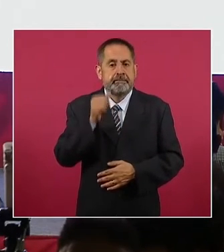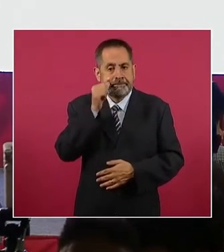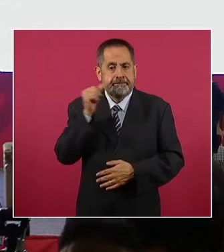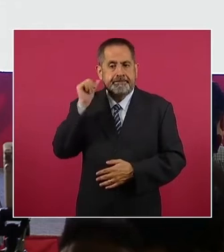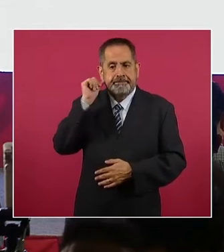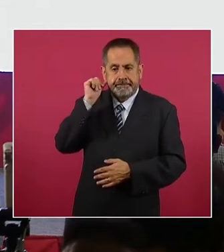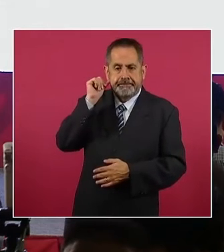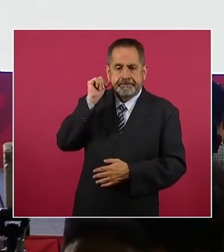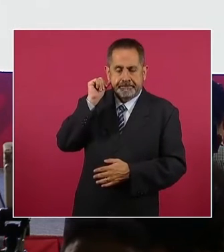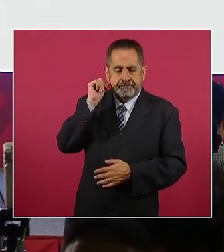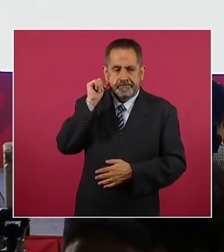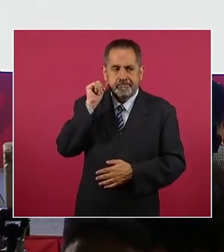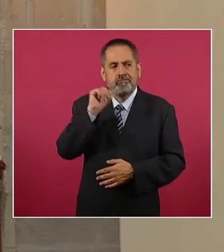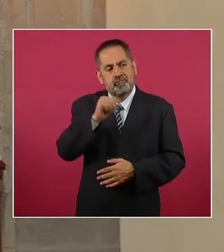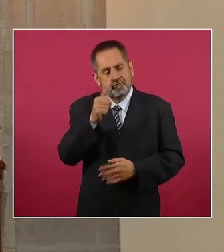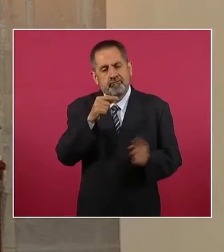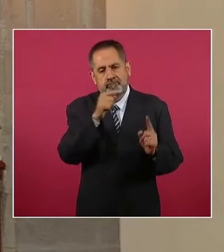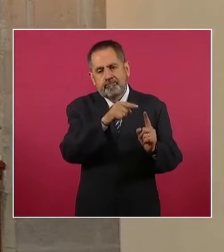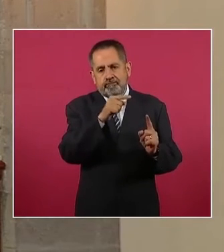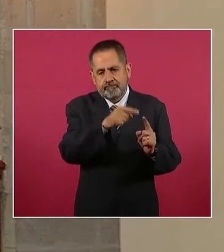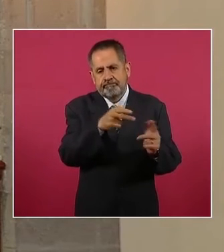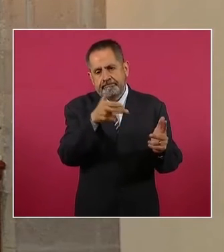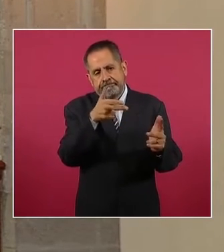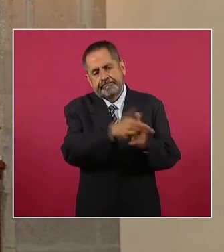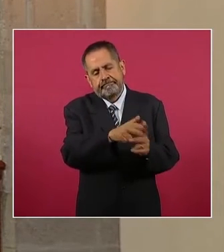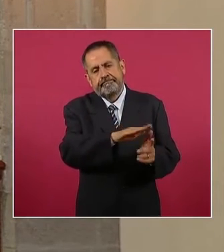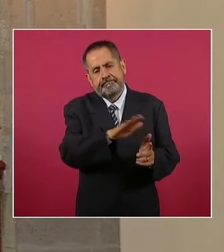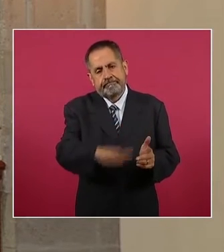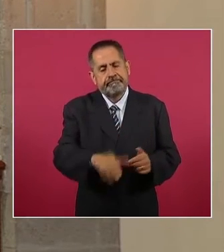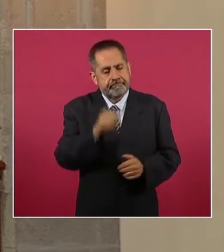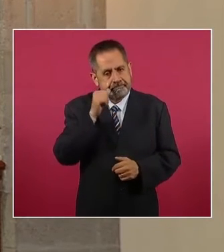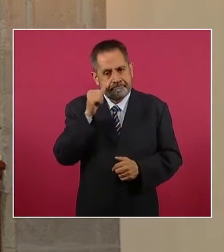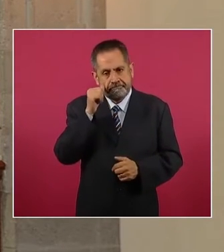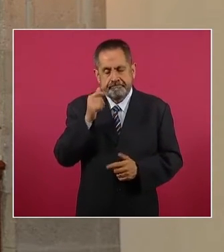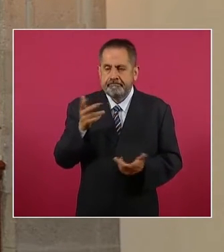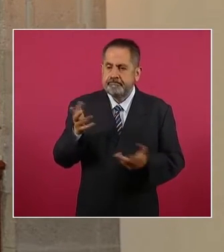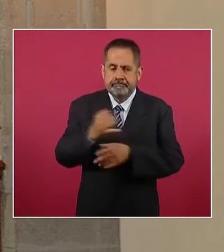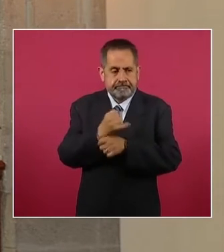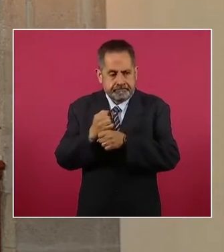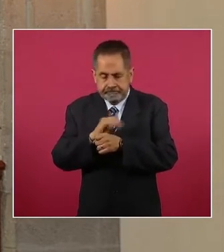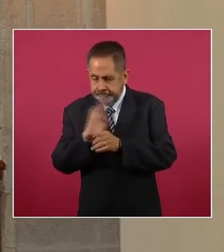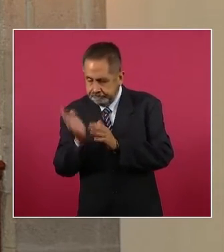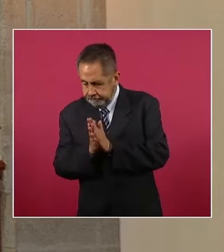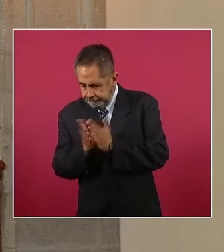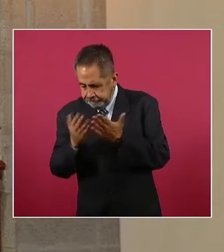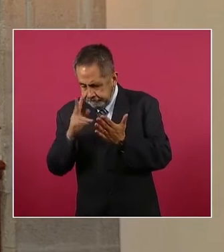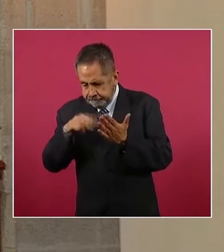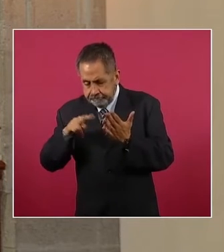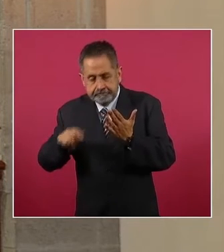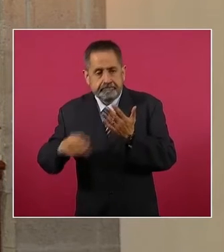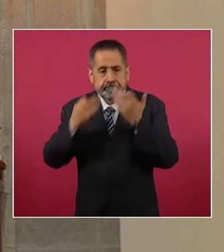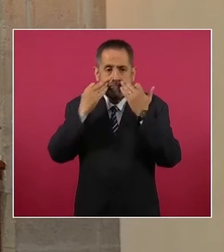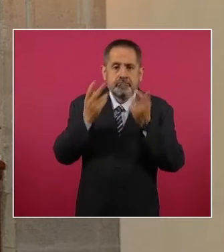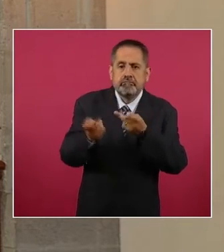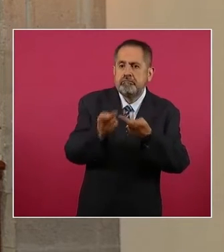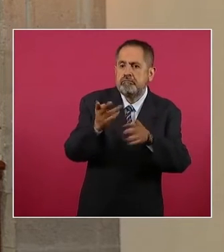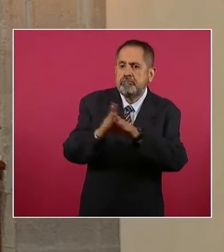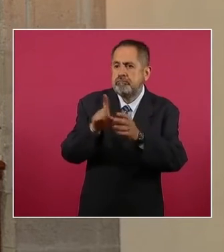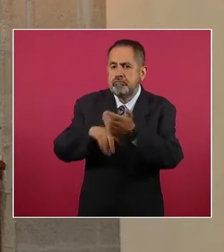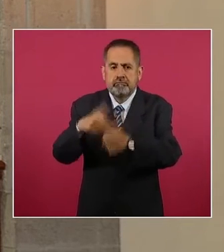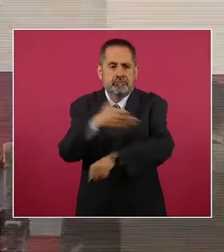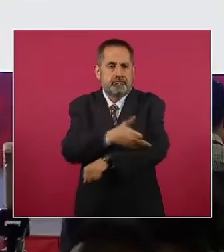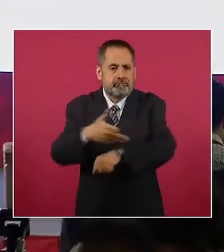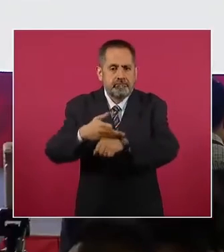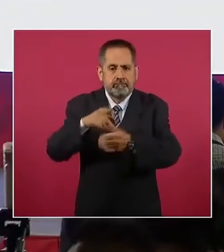hubo otro caso, con lo cual basado en carpetas de investigación, en testimonios de familiares